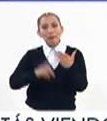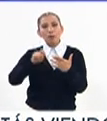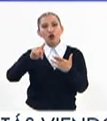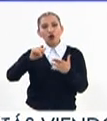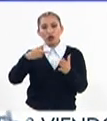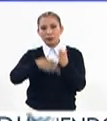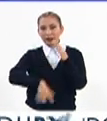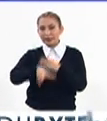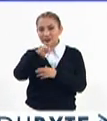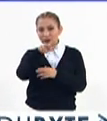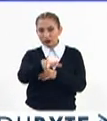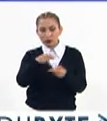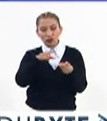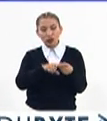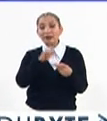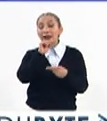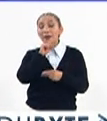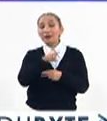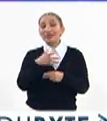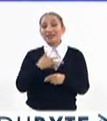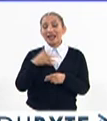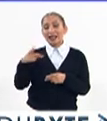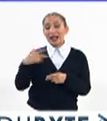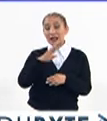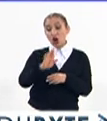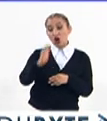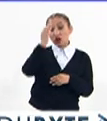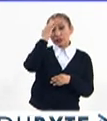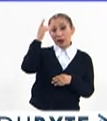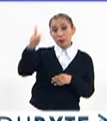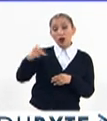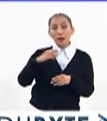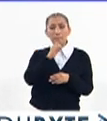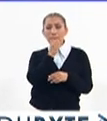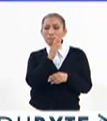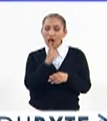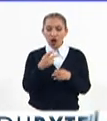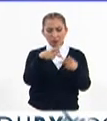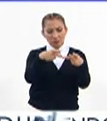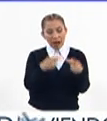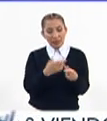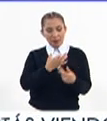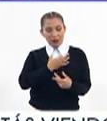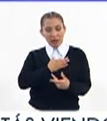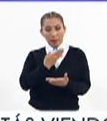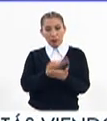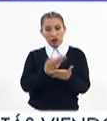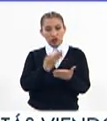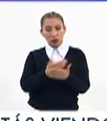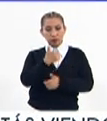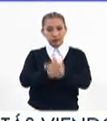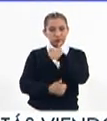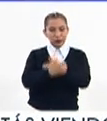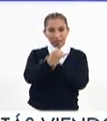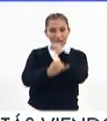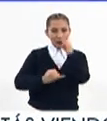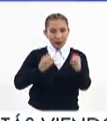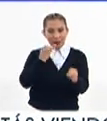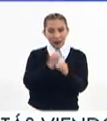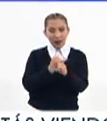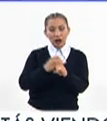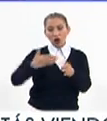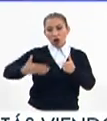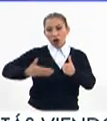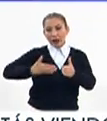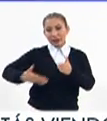Poulot 2018, además de ser reconocido por el mejor plato y medalla de bronce en el concurso internacional